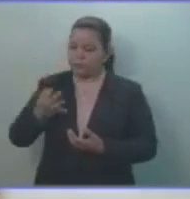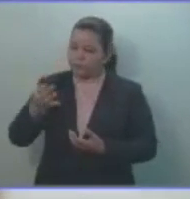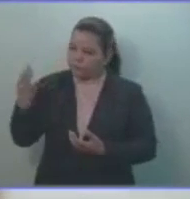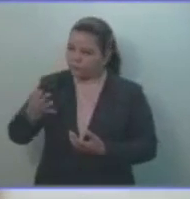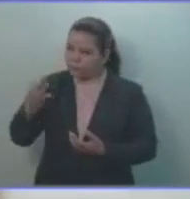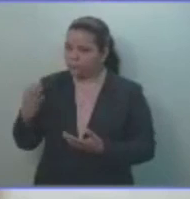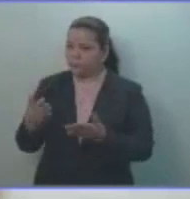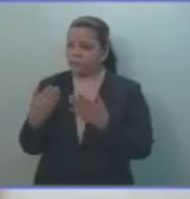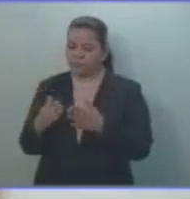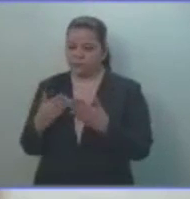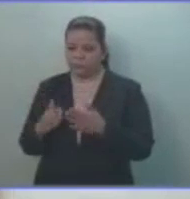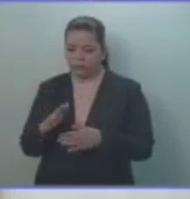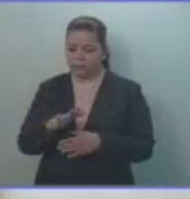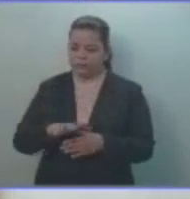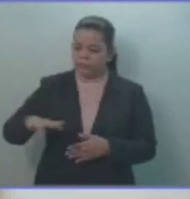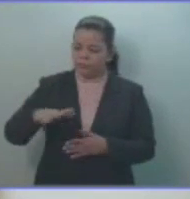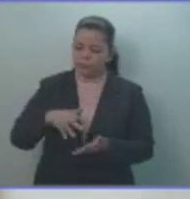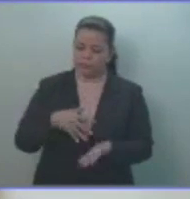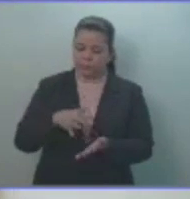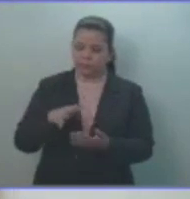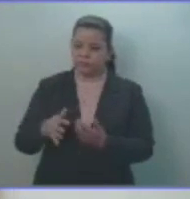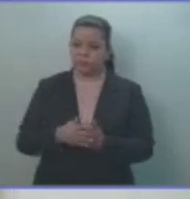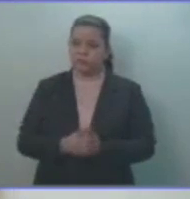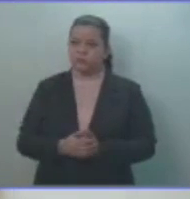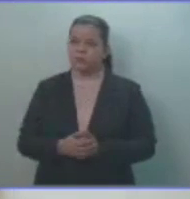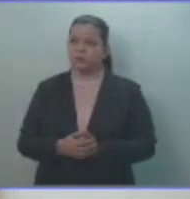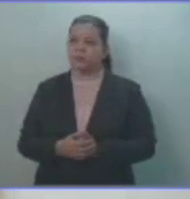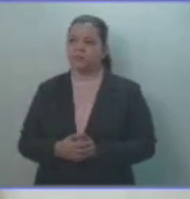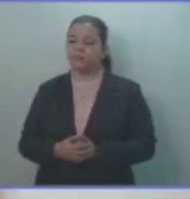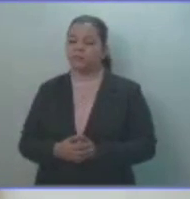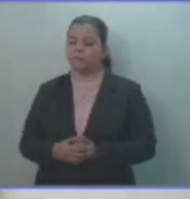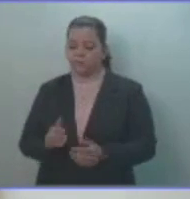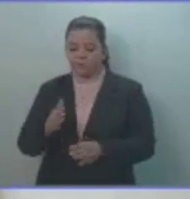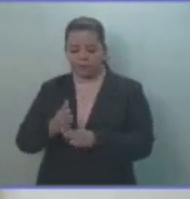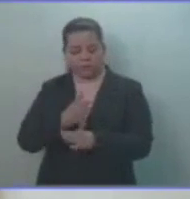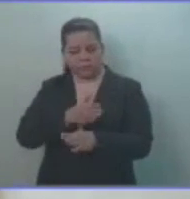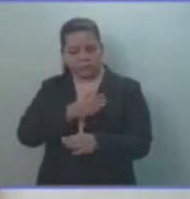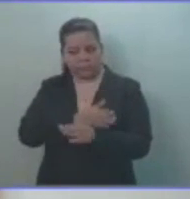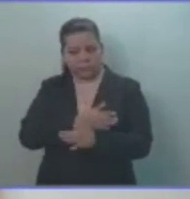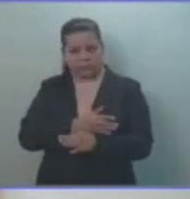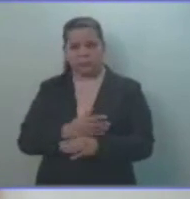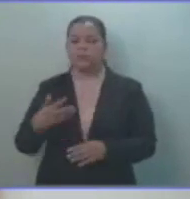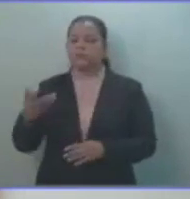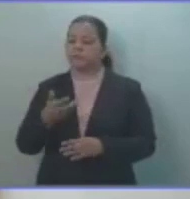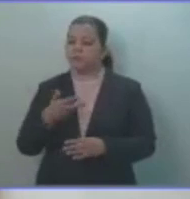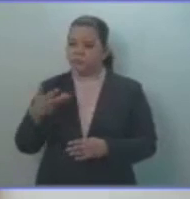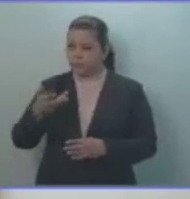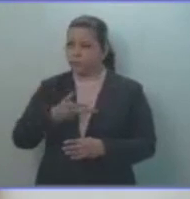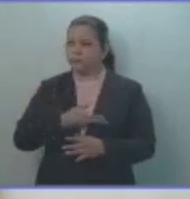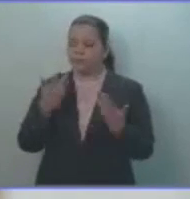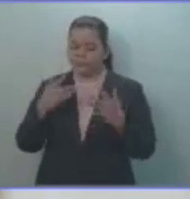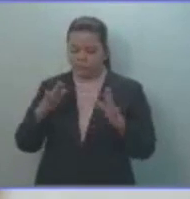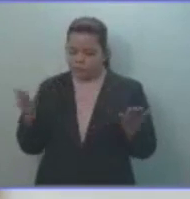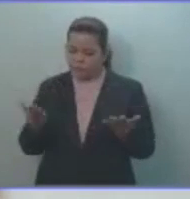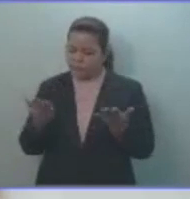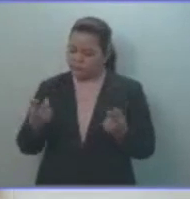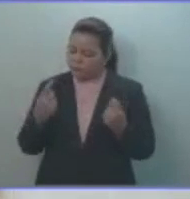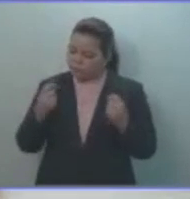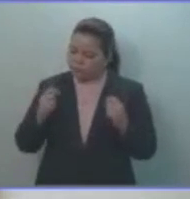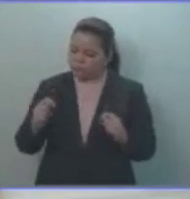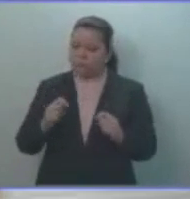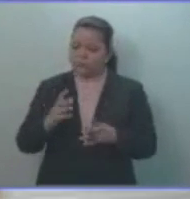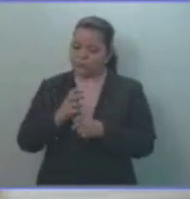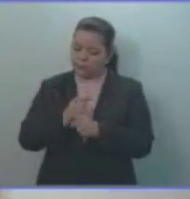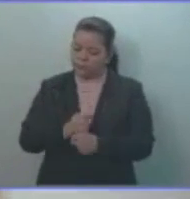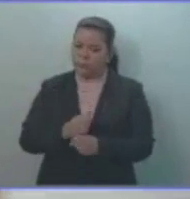los diferentes ramos de la administración pública. Y en la medida de las posibilidades financieras, hemos hecho un esfuerzo para garantizar